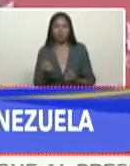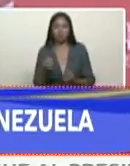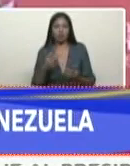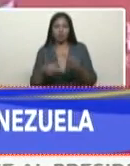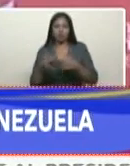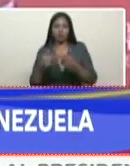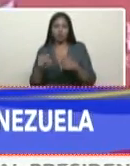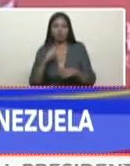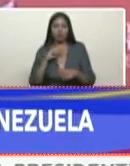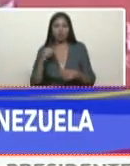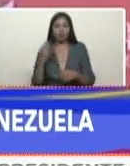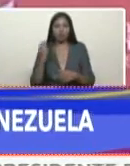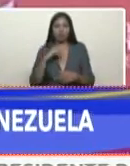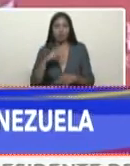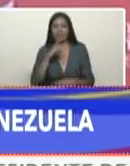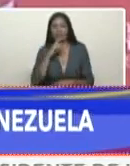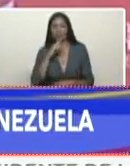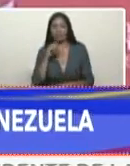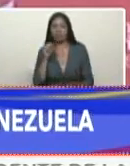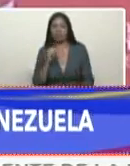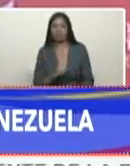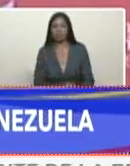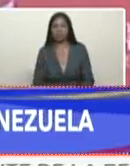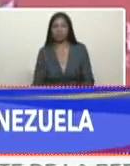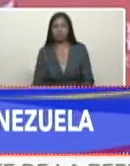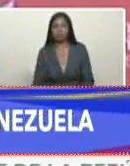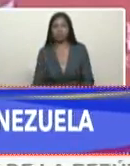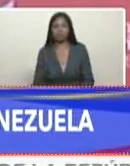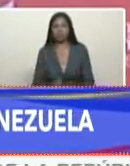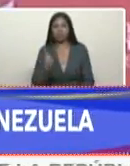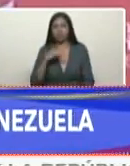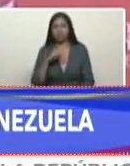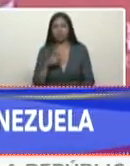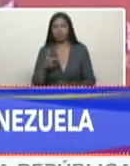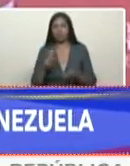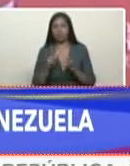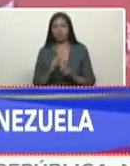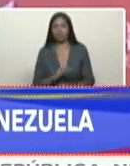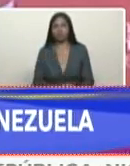construir. Dificultades tenemos.